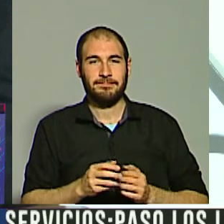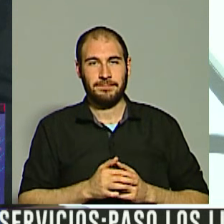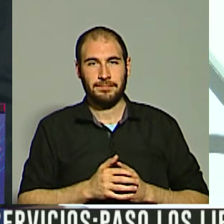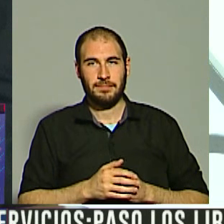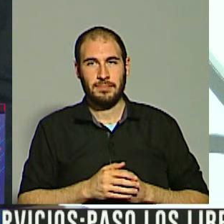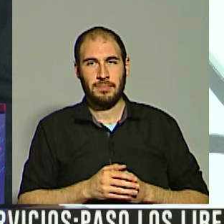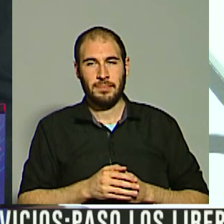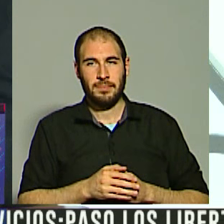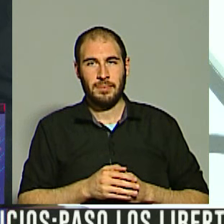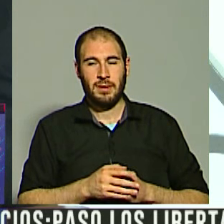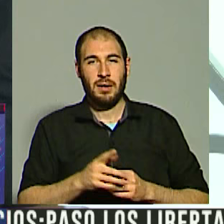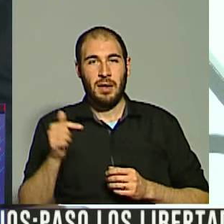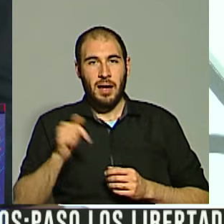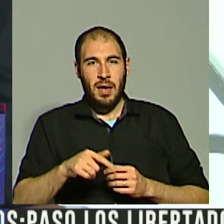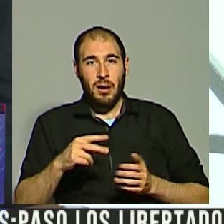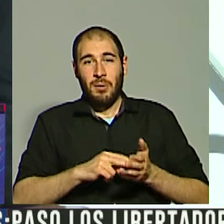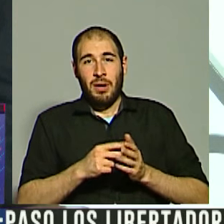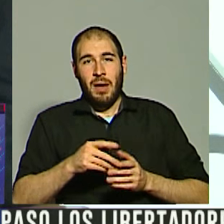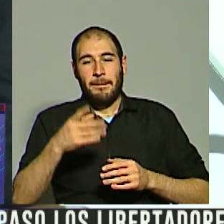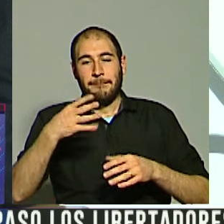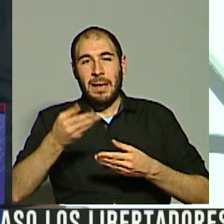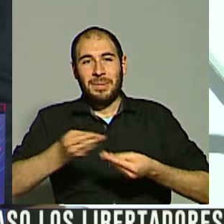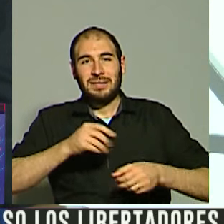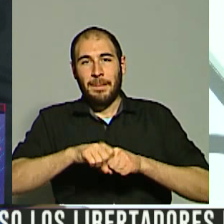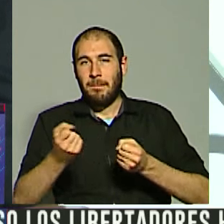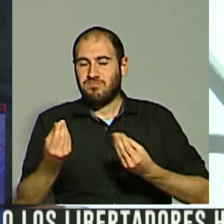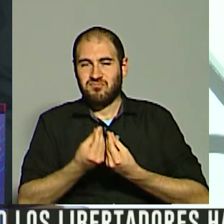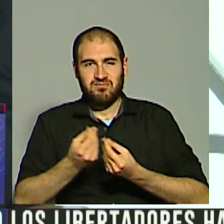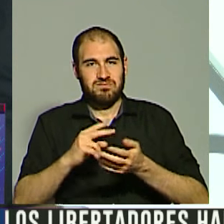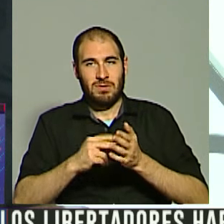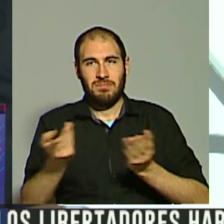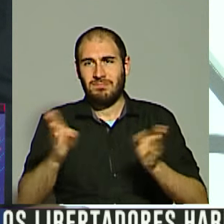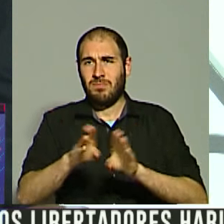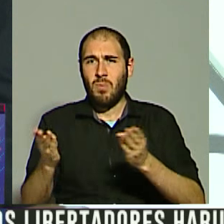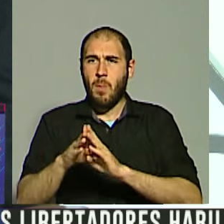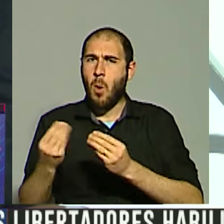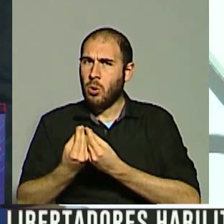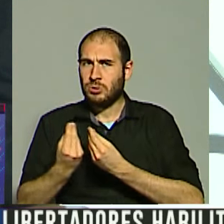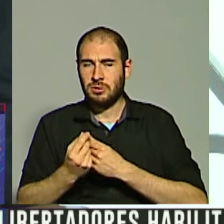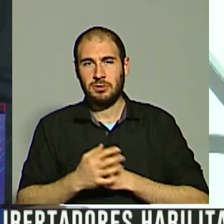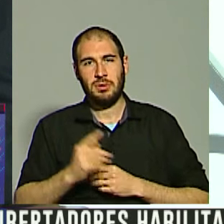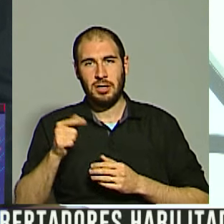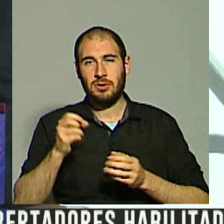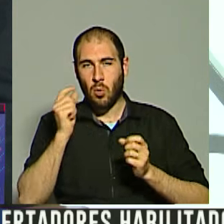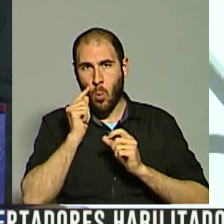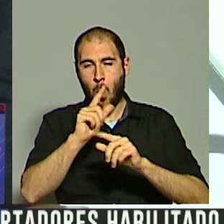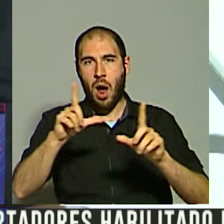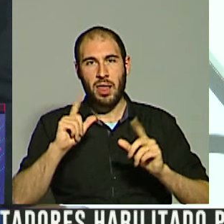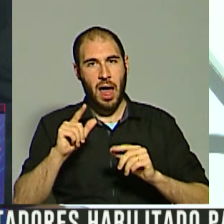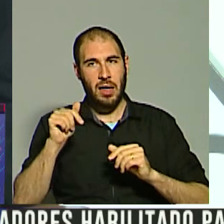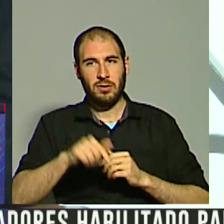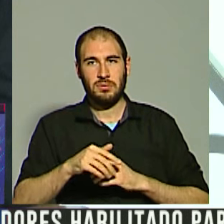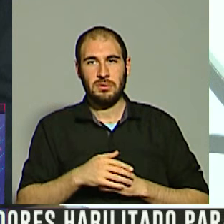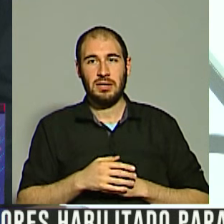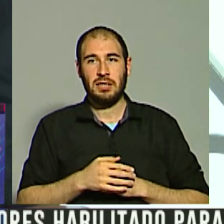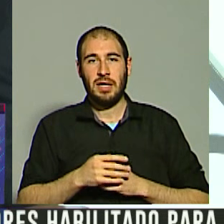sentido va a poner en jaque a muchas panificadoras en la provincia. Ya han cerrado varias y esto es una luz de alerta sumamente importante.